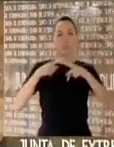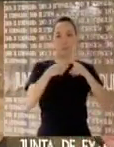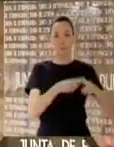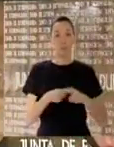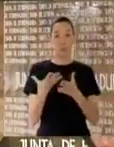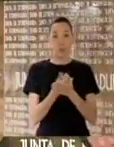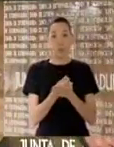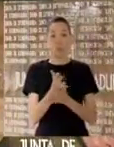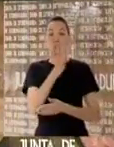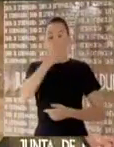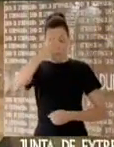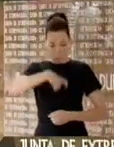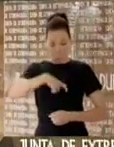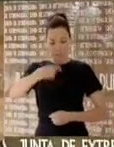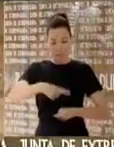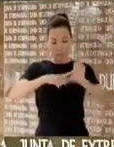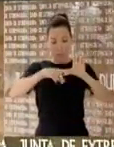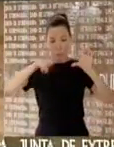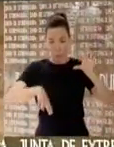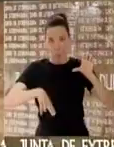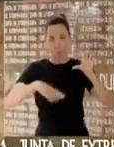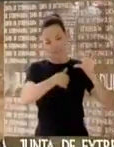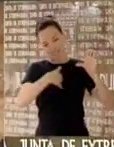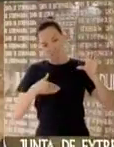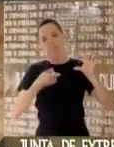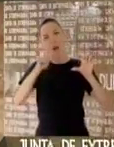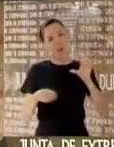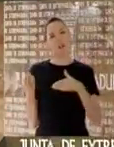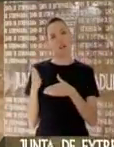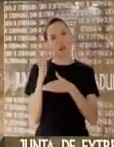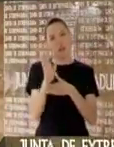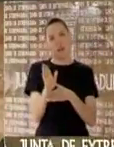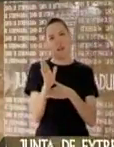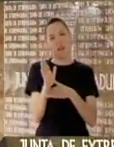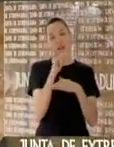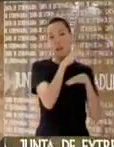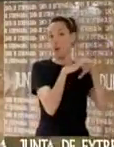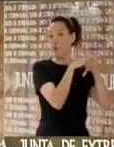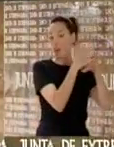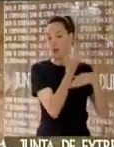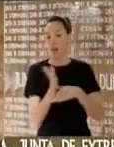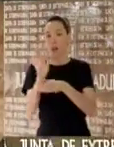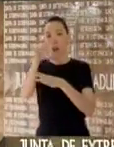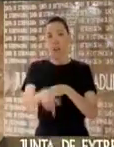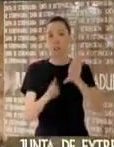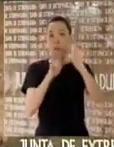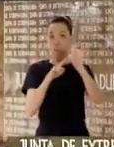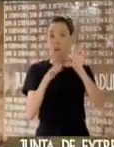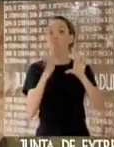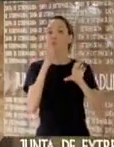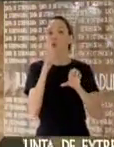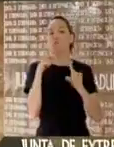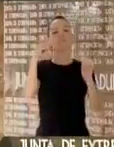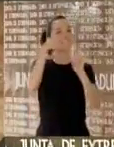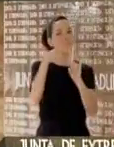soy el presidente de Extremadura, yo soy el presidente de Extremadura y el representante ordinario del Estado en nuestra tierra, porque esa fue la España que quisimos construir, donde